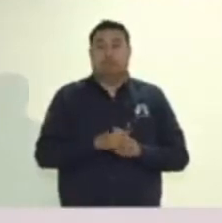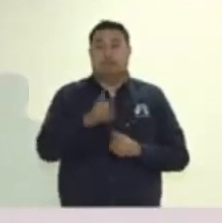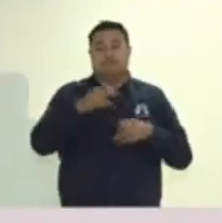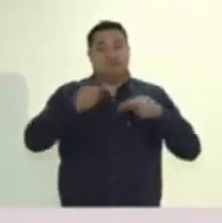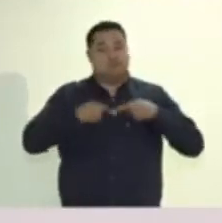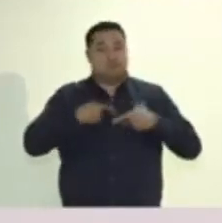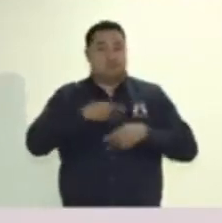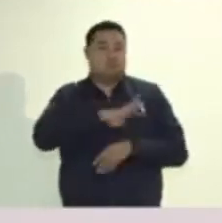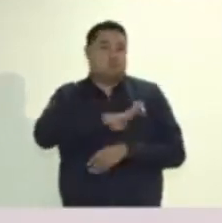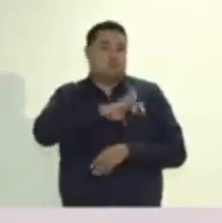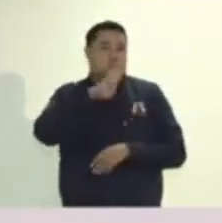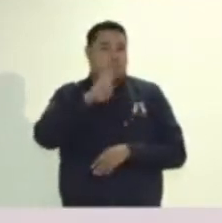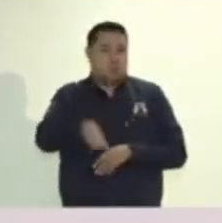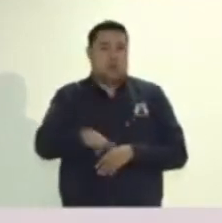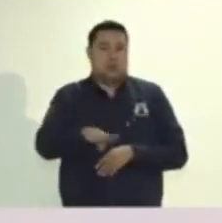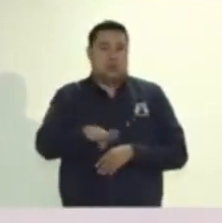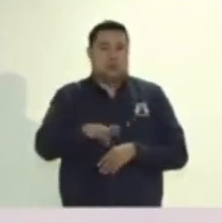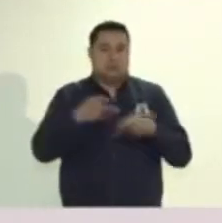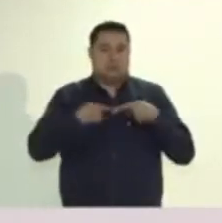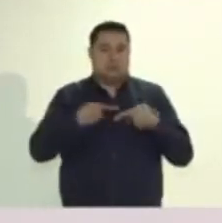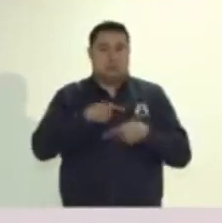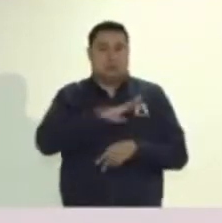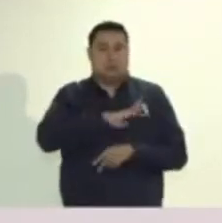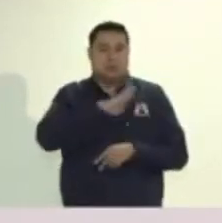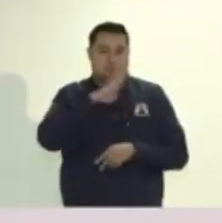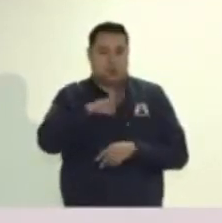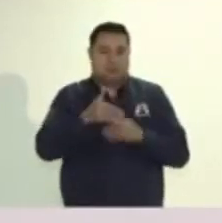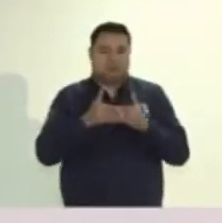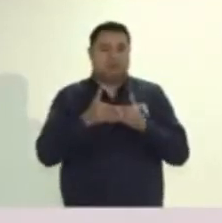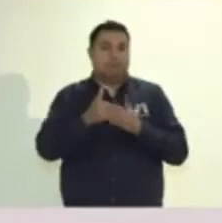defunciones. La gente se va a morir.